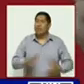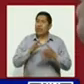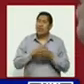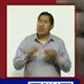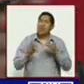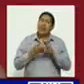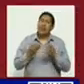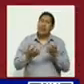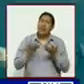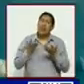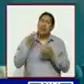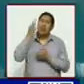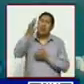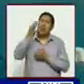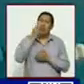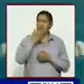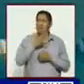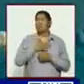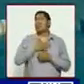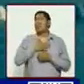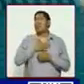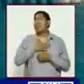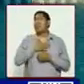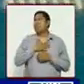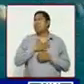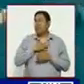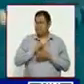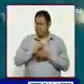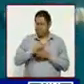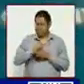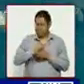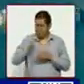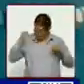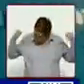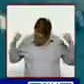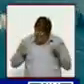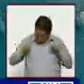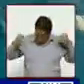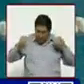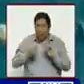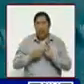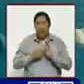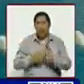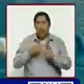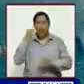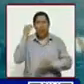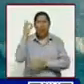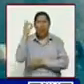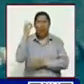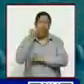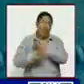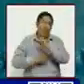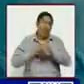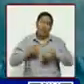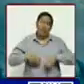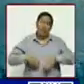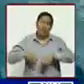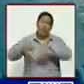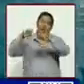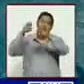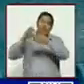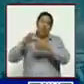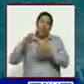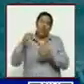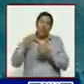Cuéntame, ¿cuál es tu sueño? Mi sueño es entrenar duro y representar a Bolivia y ir a los Juegos Olímpicos